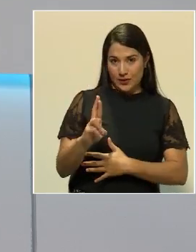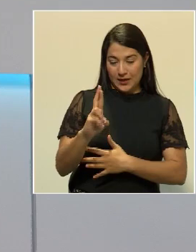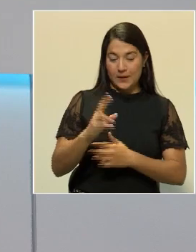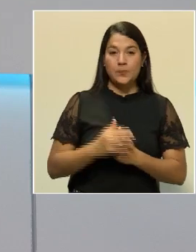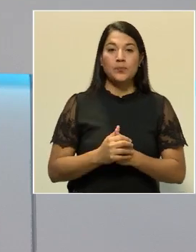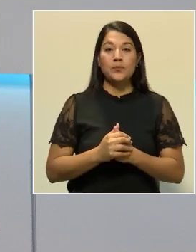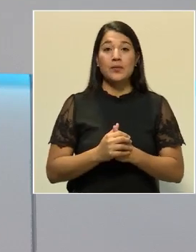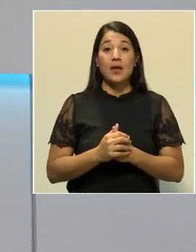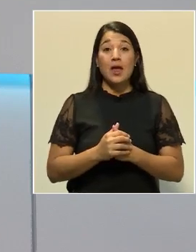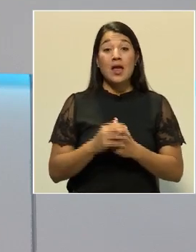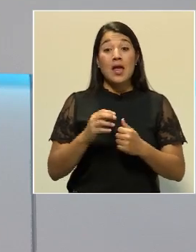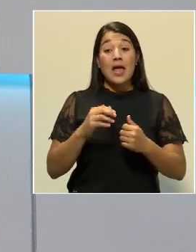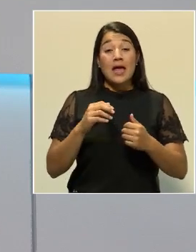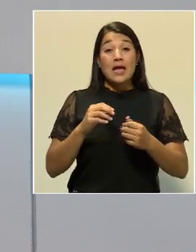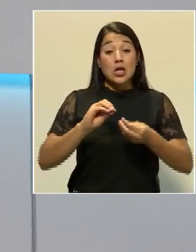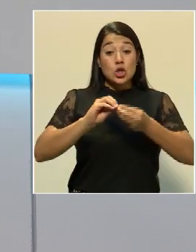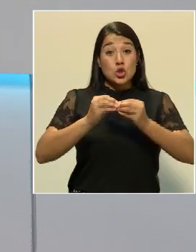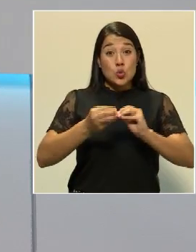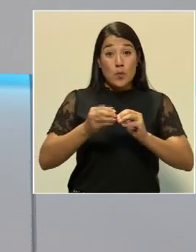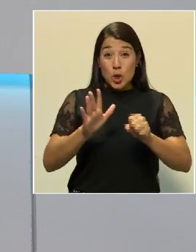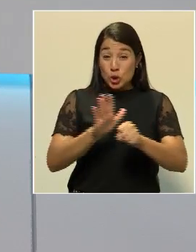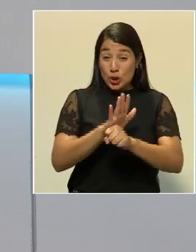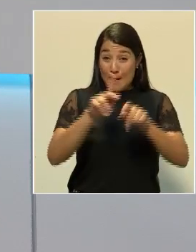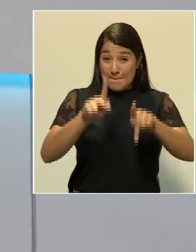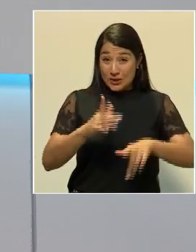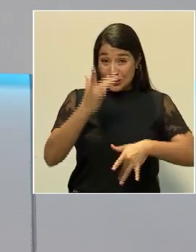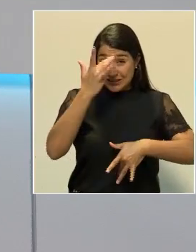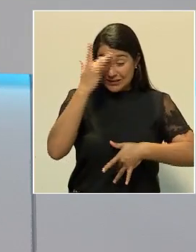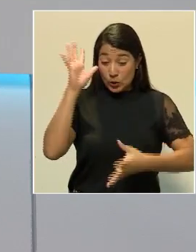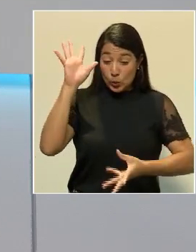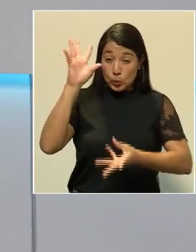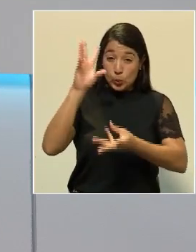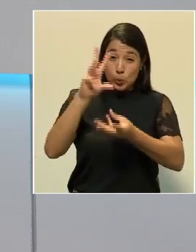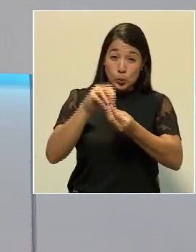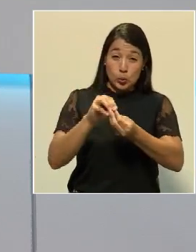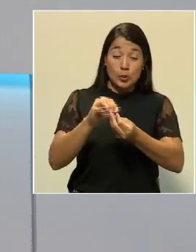El acumulado durante la pandemia llega hoy a